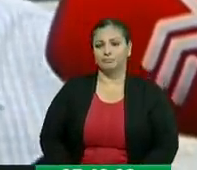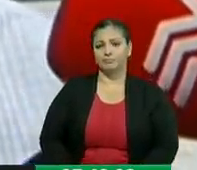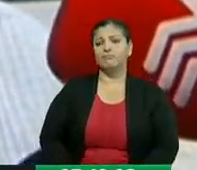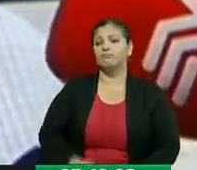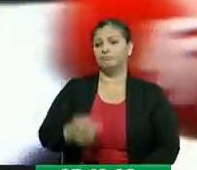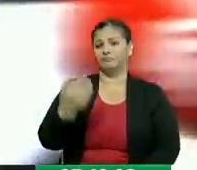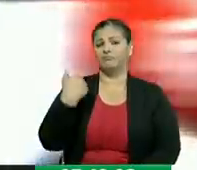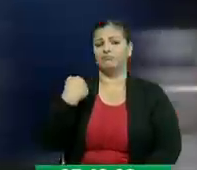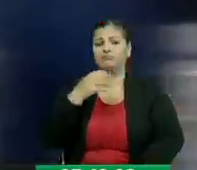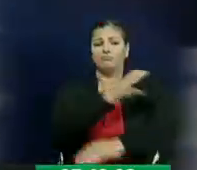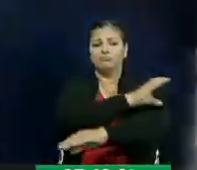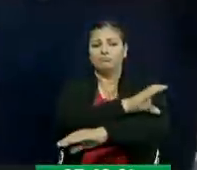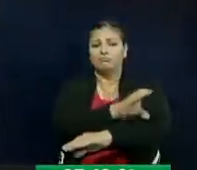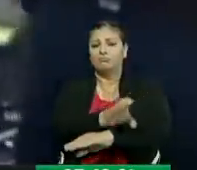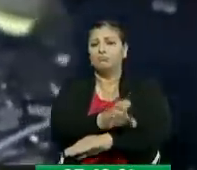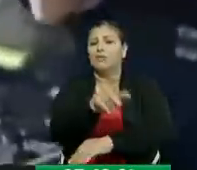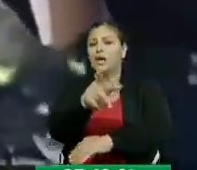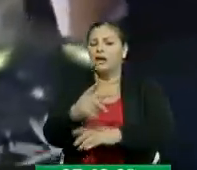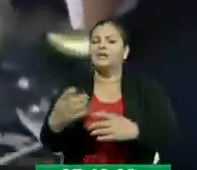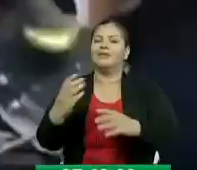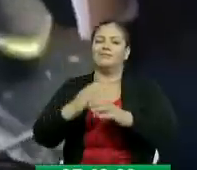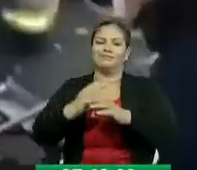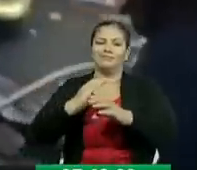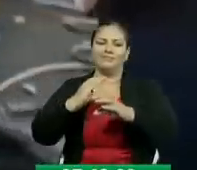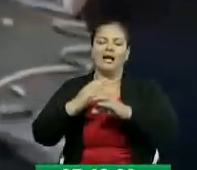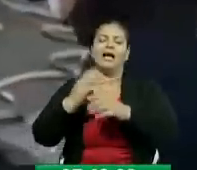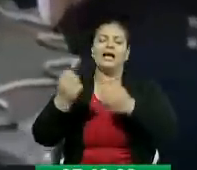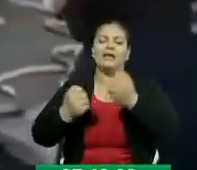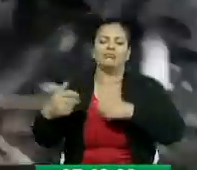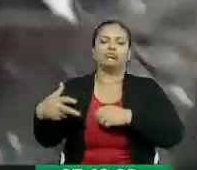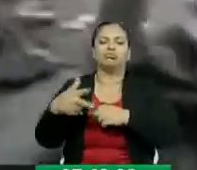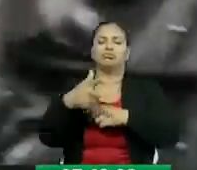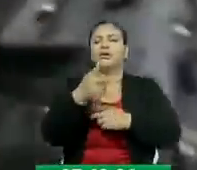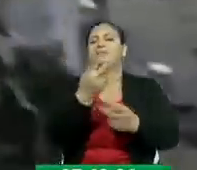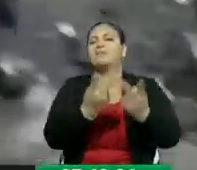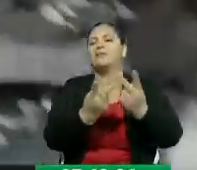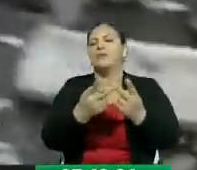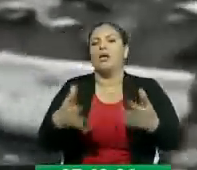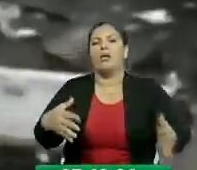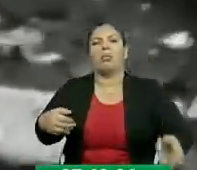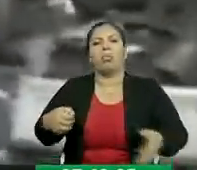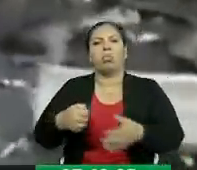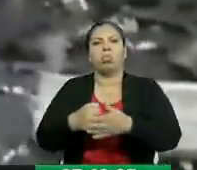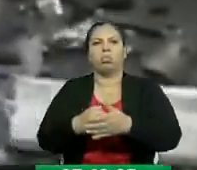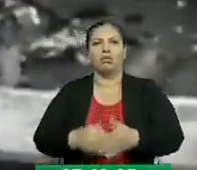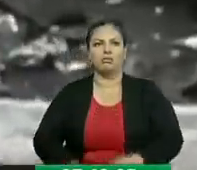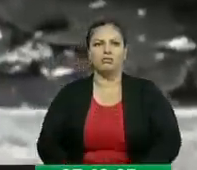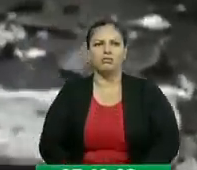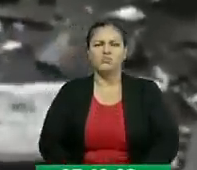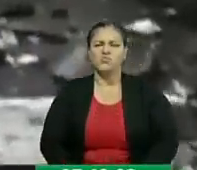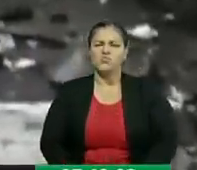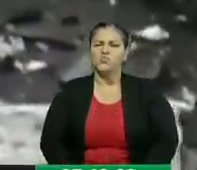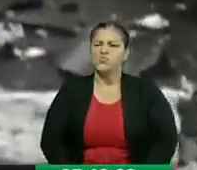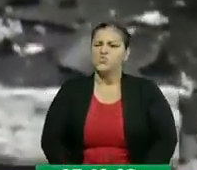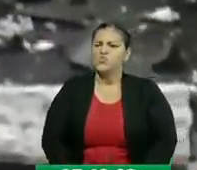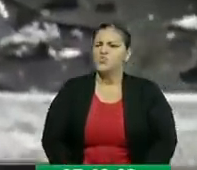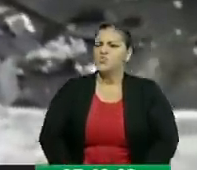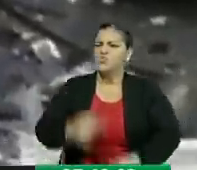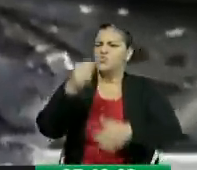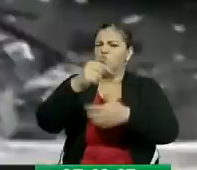que iban a ver la finca. El recuento de un saldo trágico, tan solo a 4 meses de que concluya el